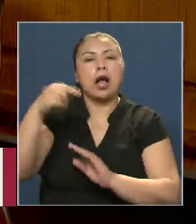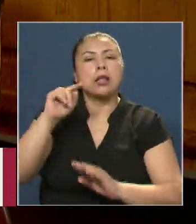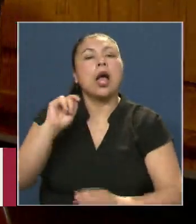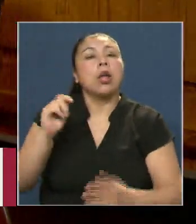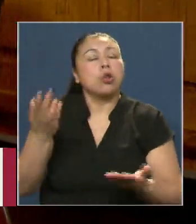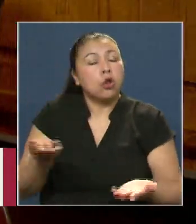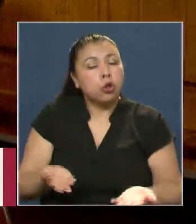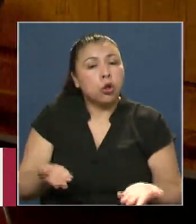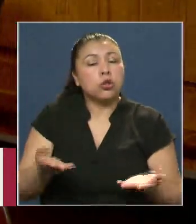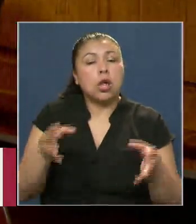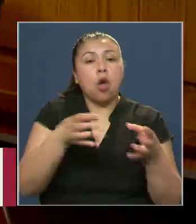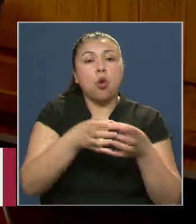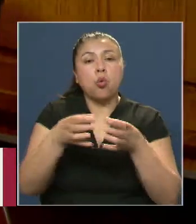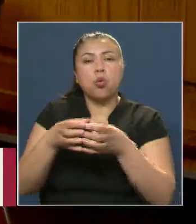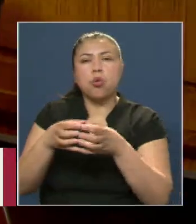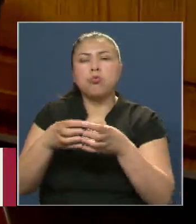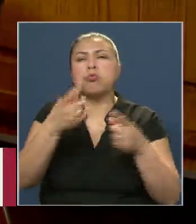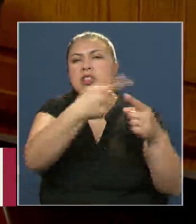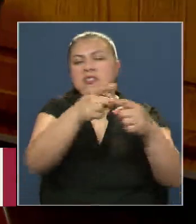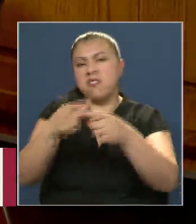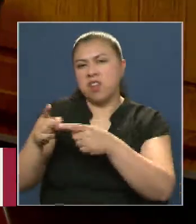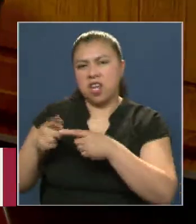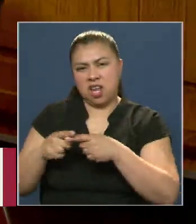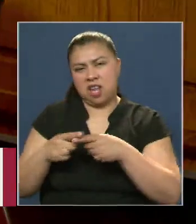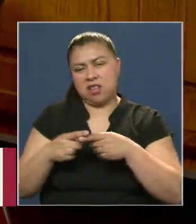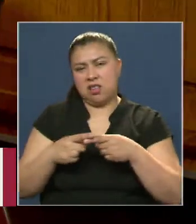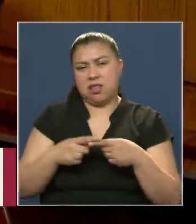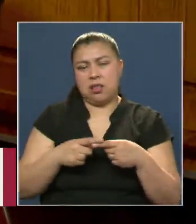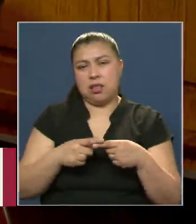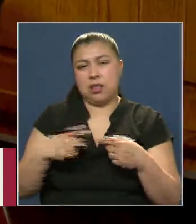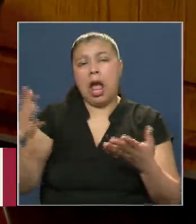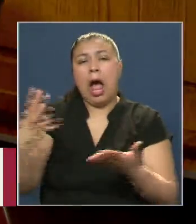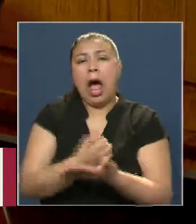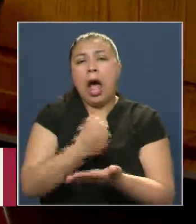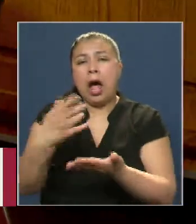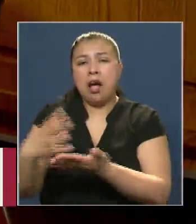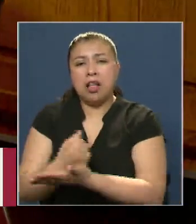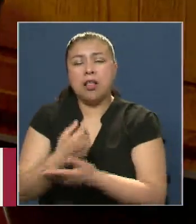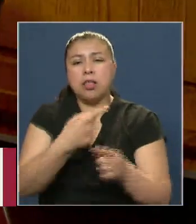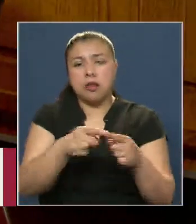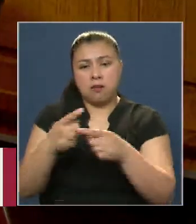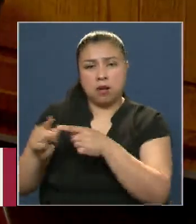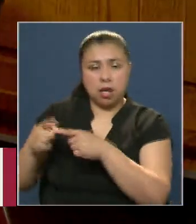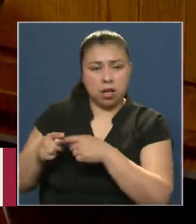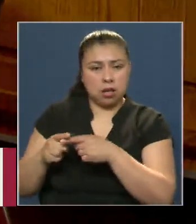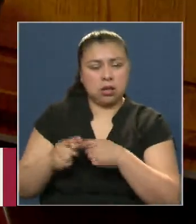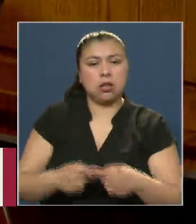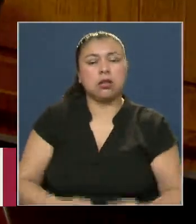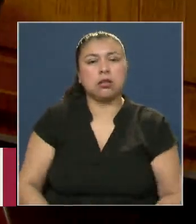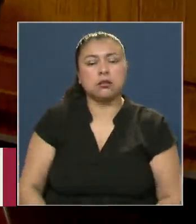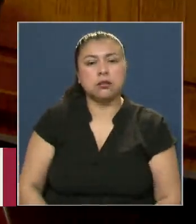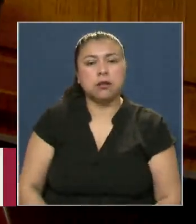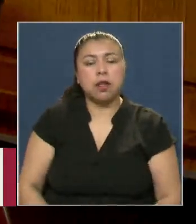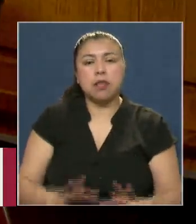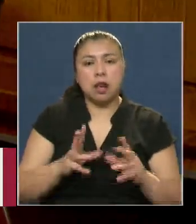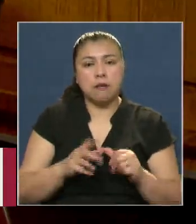estamos hablando de un grupo de una heterogeneidad enorme en cuanto a ingresos, en cuanto a ingresos familiares. Por lo